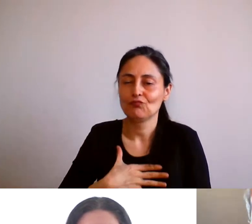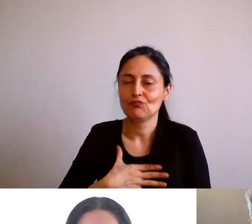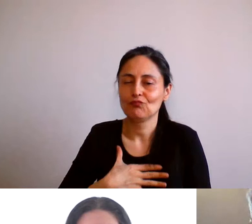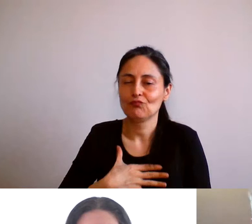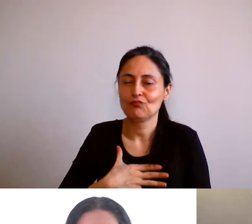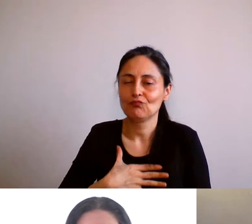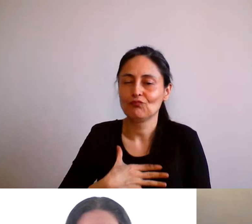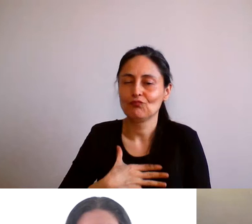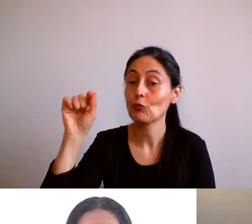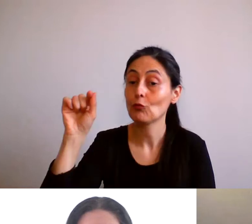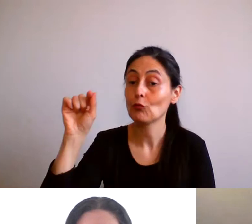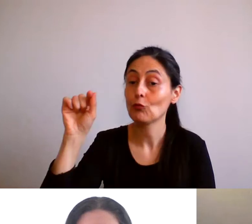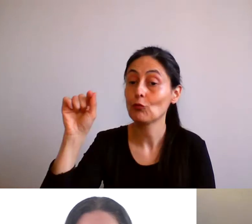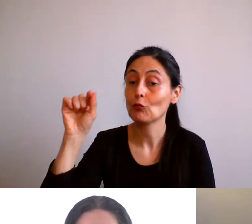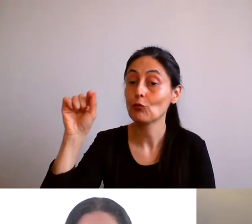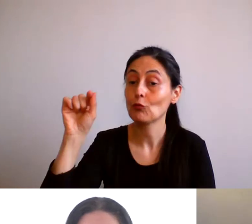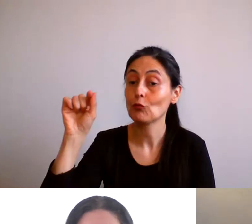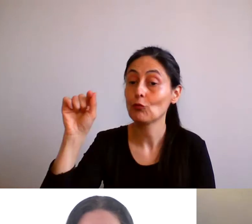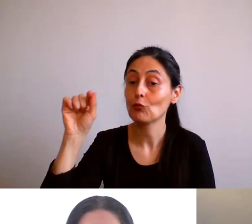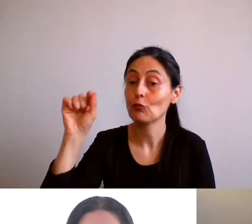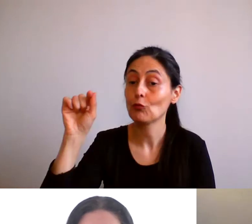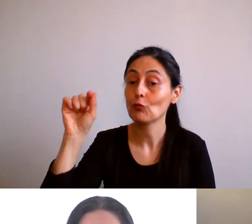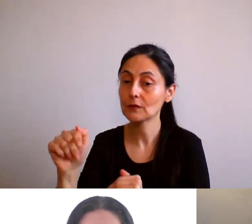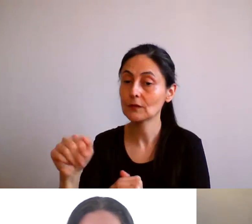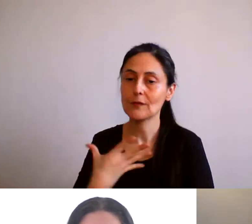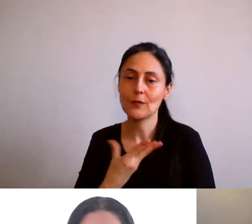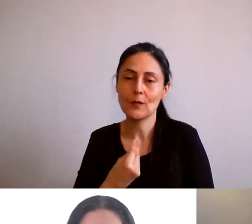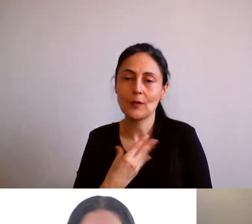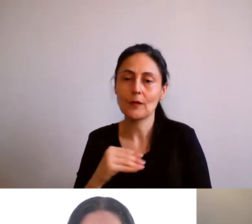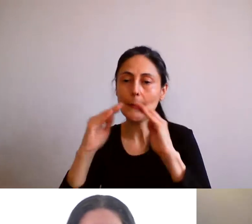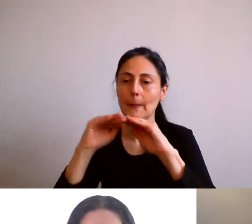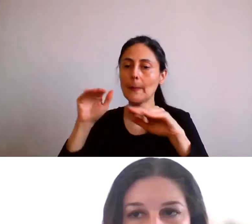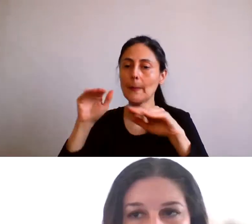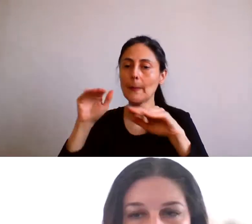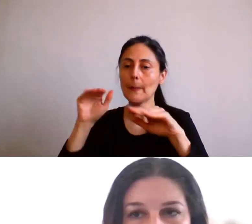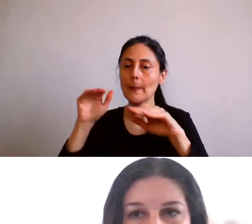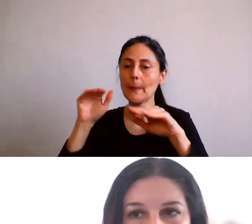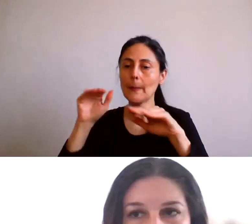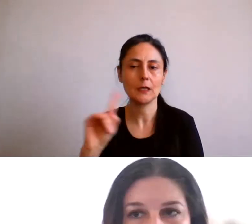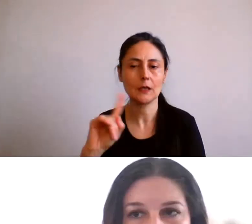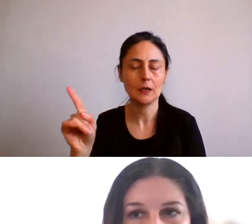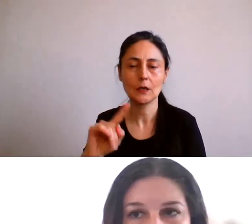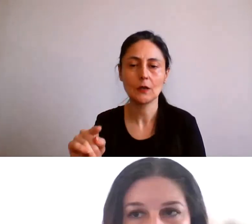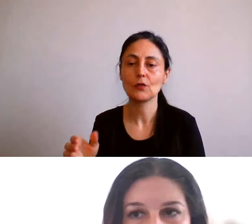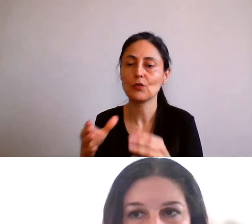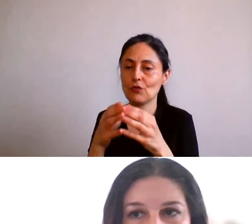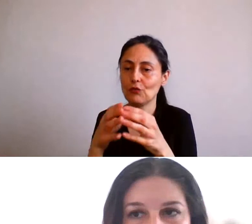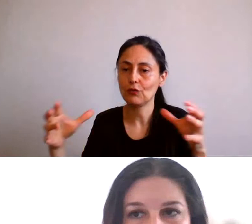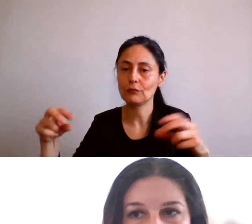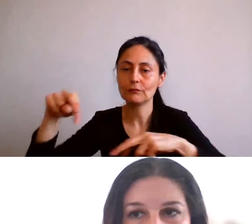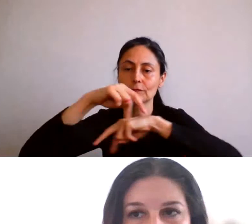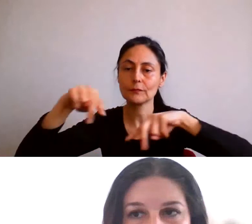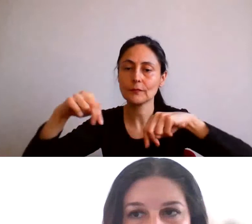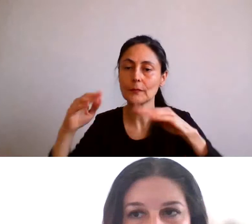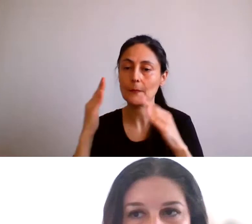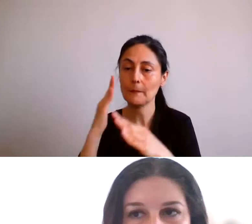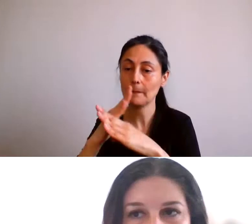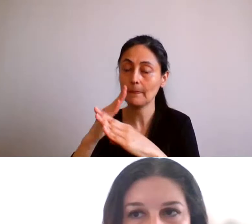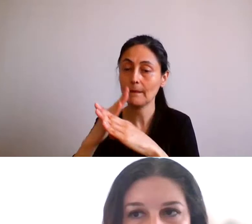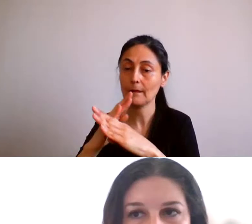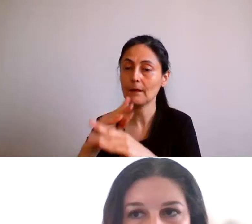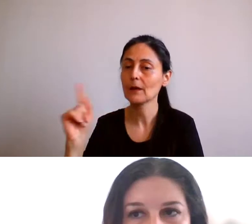miedo a que vayan a quedar en alguna cuarentena o otras restricciones de desplazamiento, no